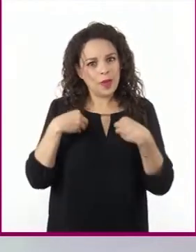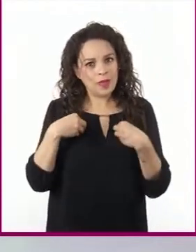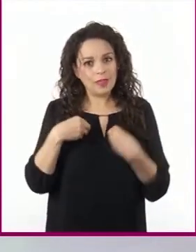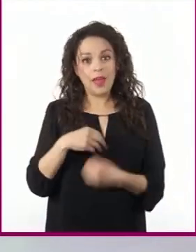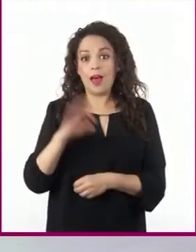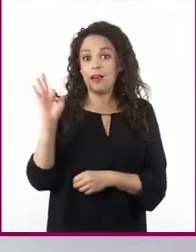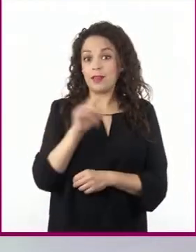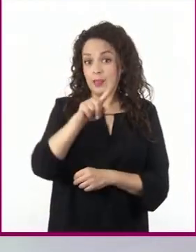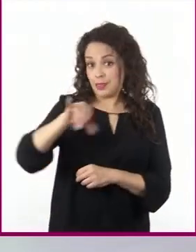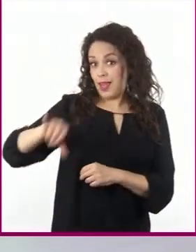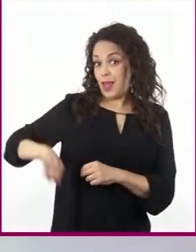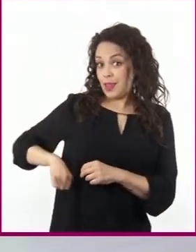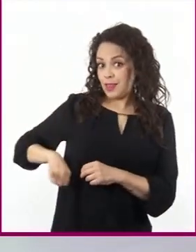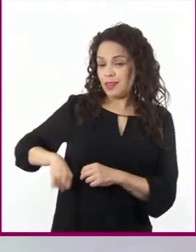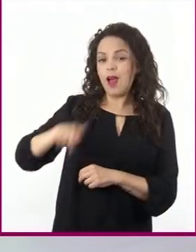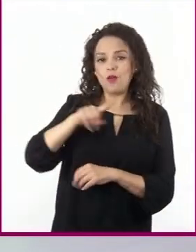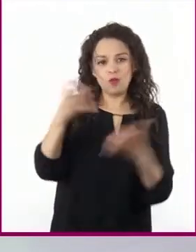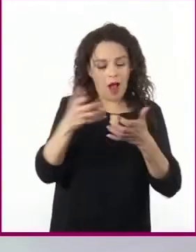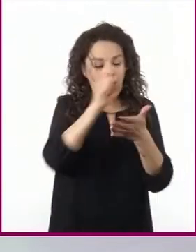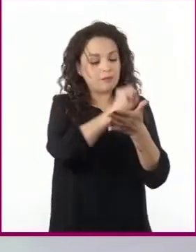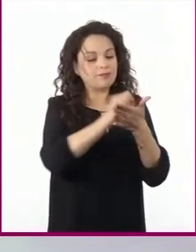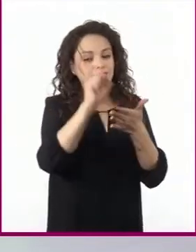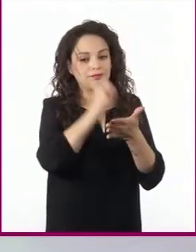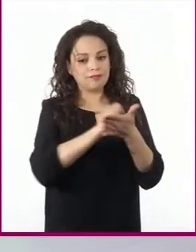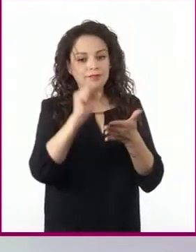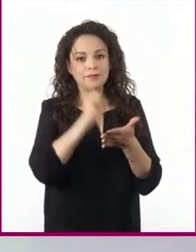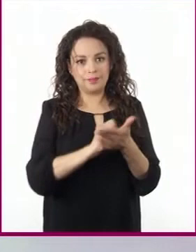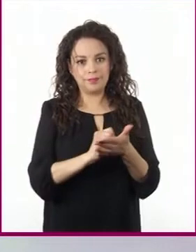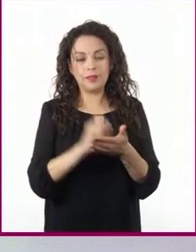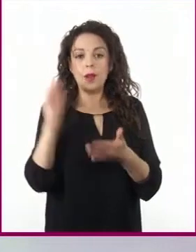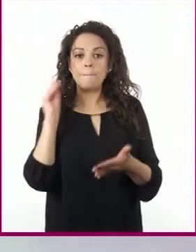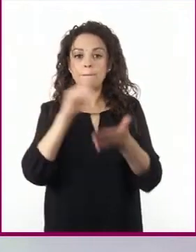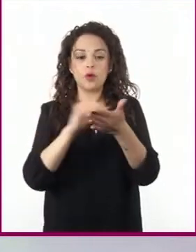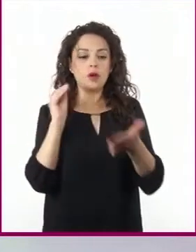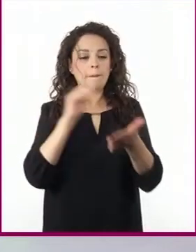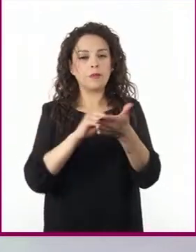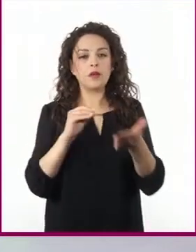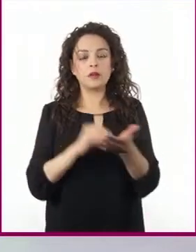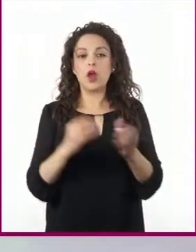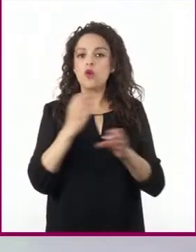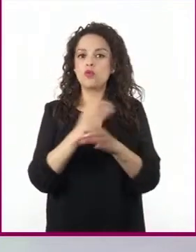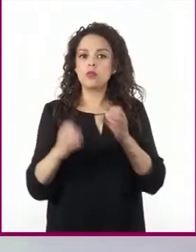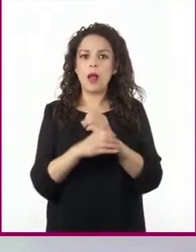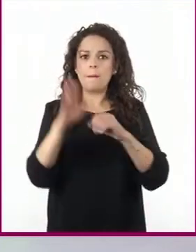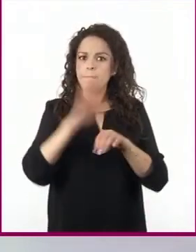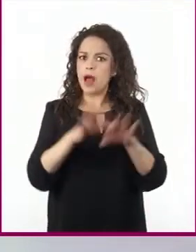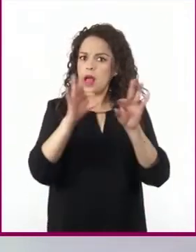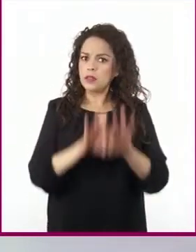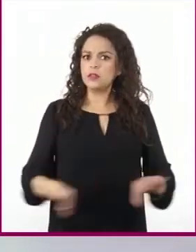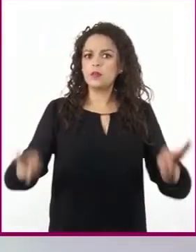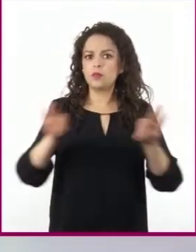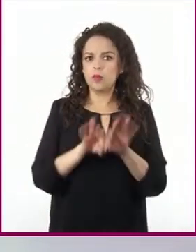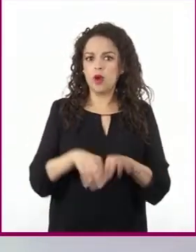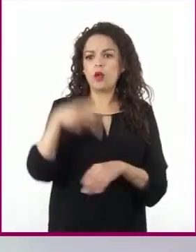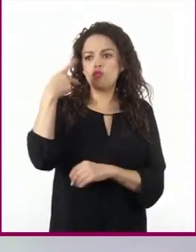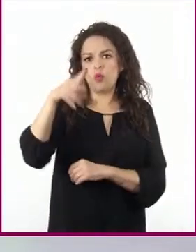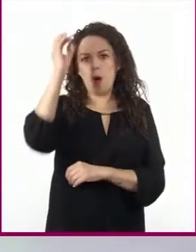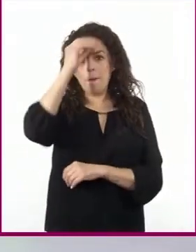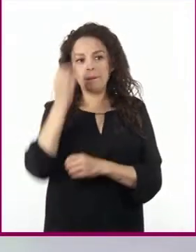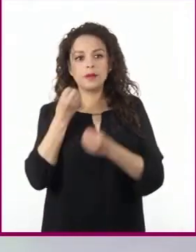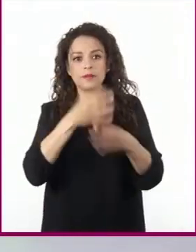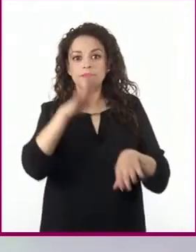su vida, redacten una versión en la que incluyan lo más relevante y manifiesten su opinión de lo que